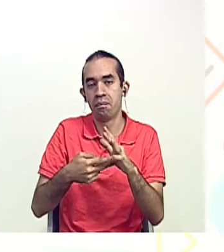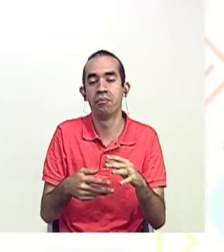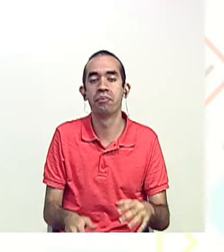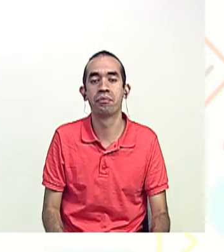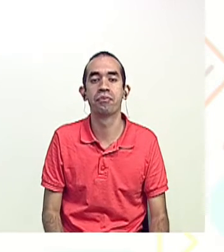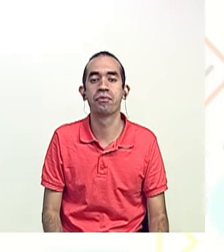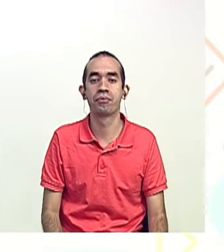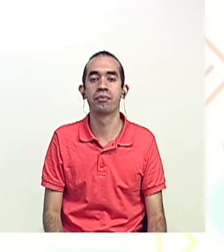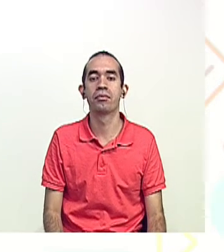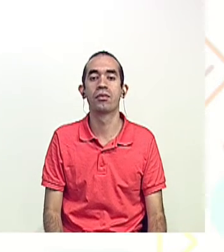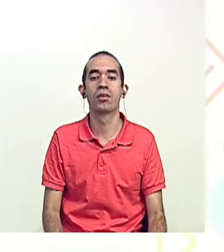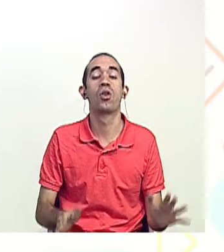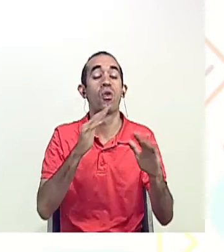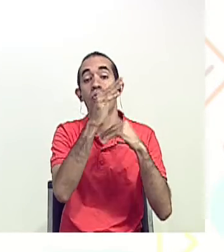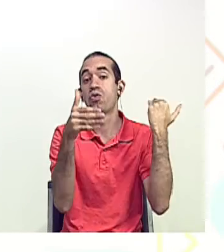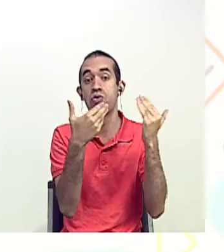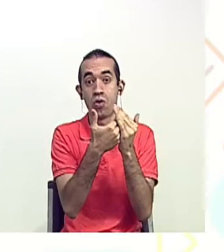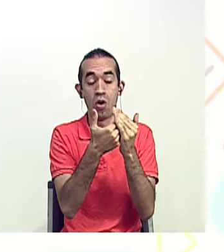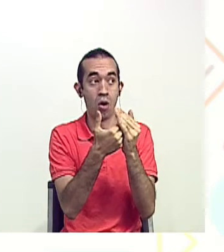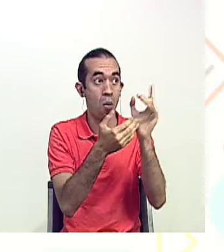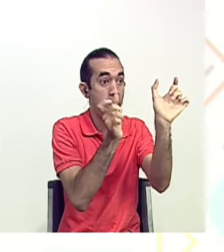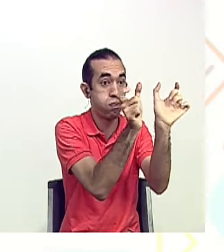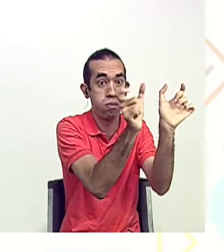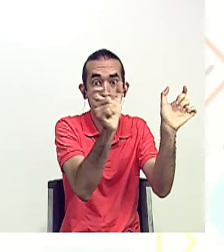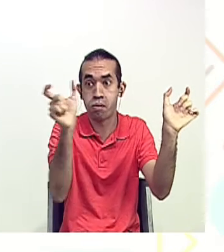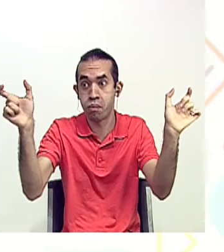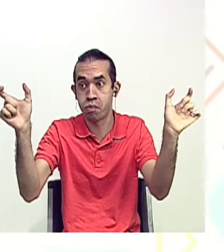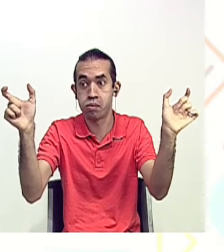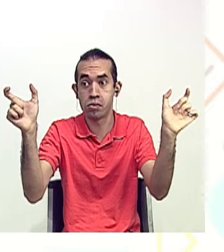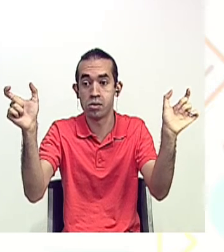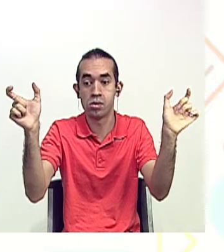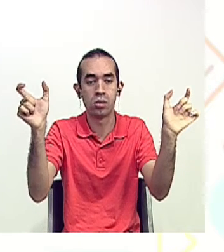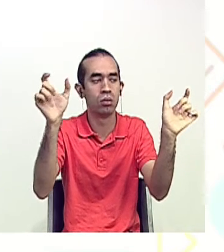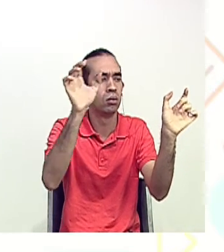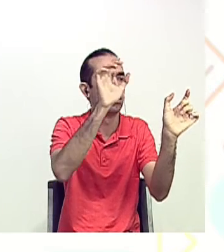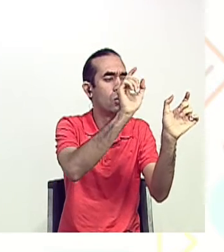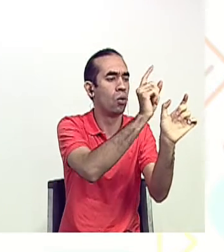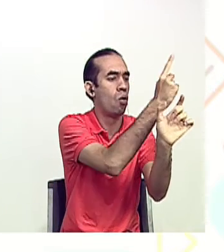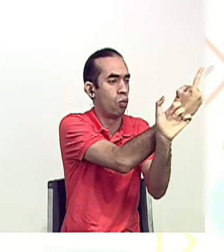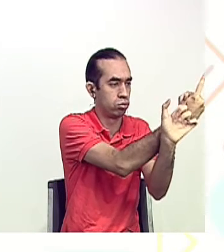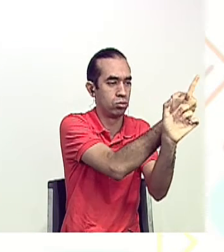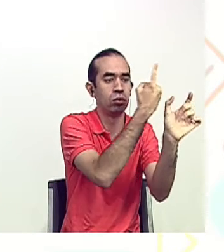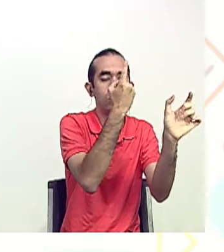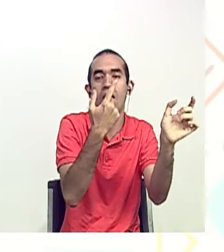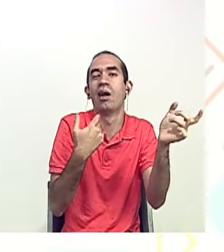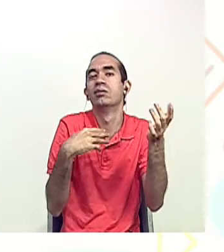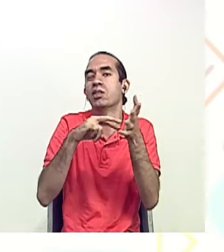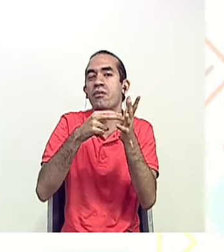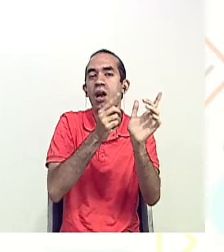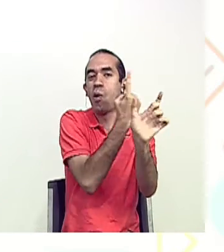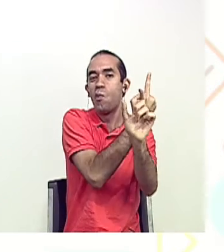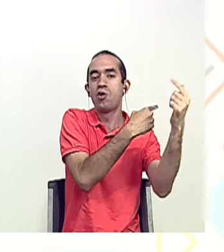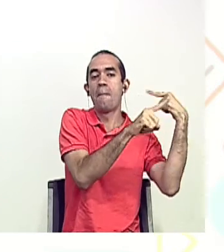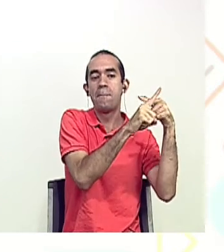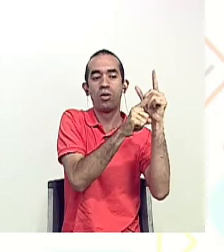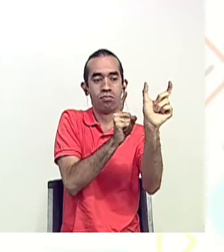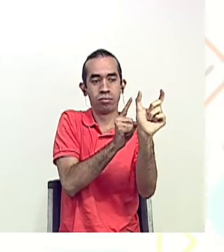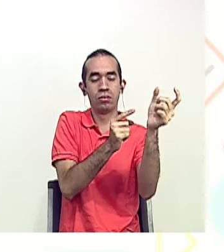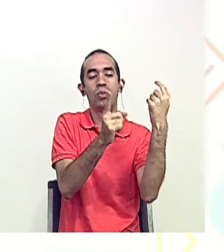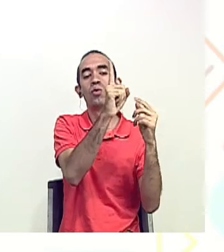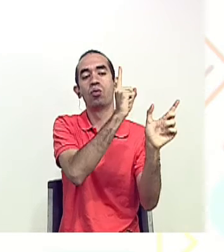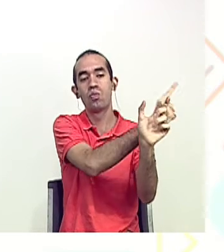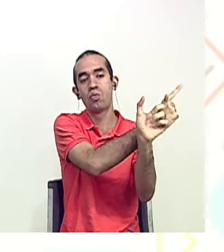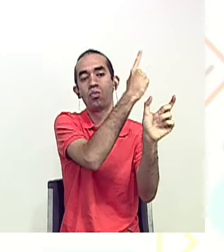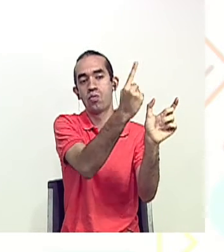que todos los términos del polinomio tienen un factor común 1. O sea que no se pueden